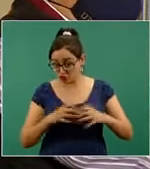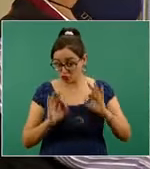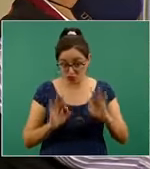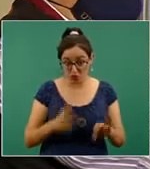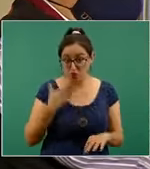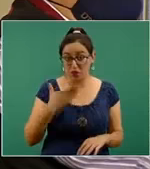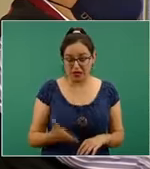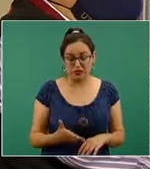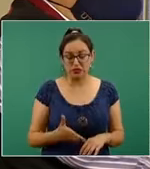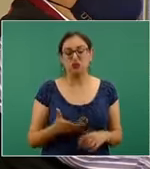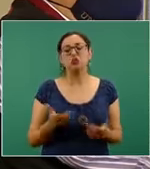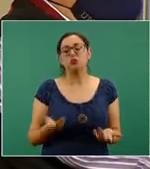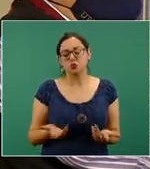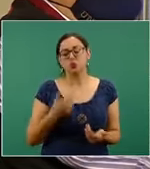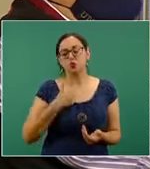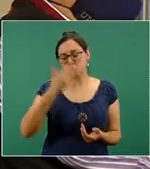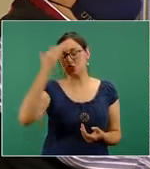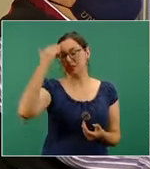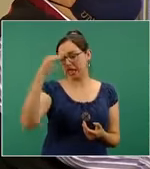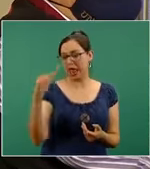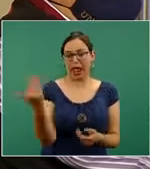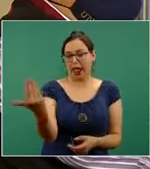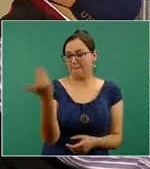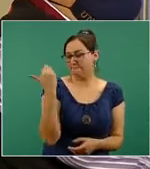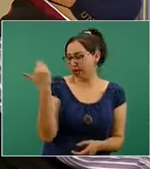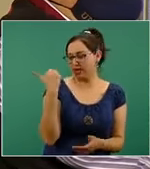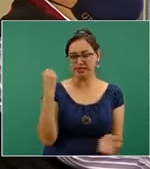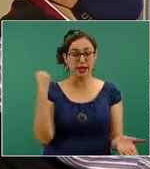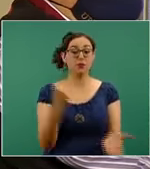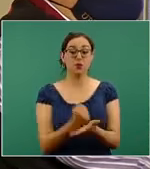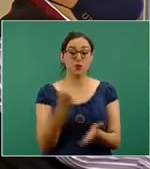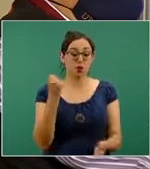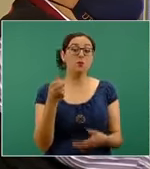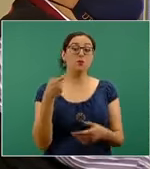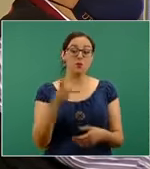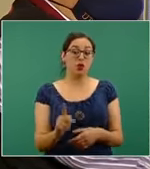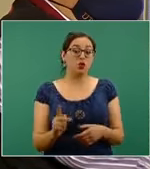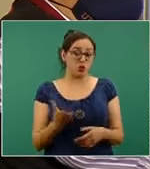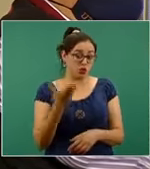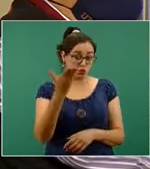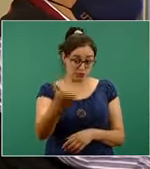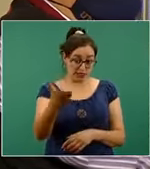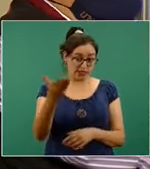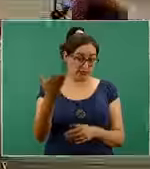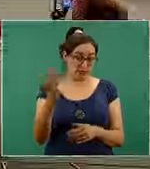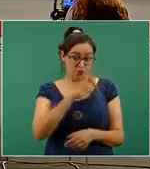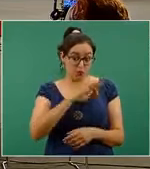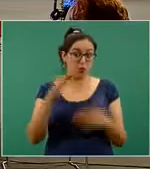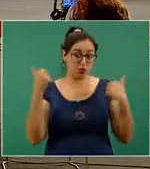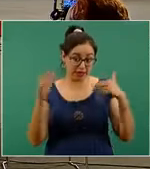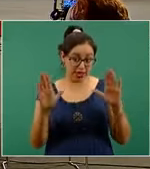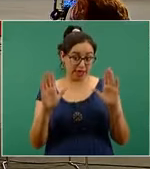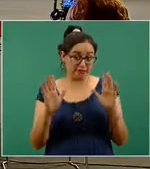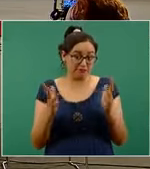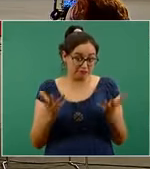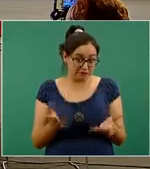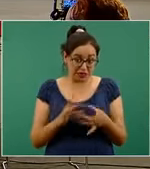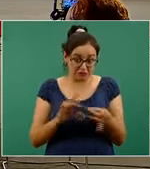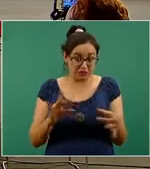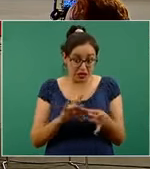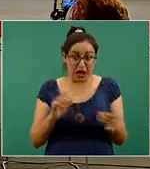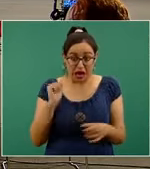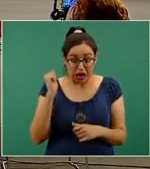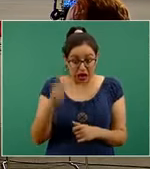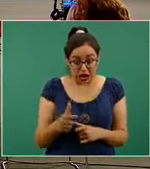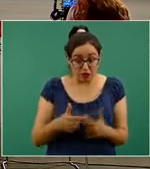tengan una primera fotografía de cómo ha estado funcionando este etiquetado. Gracias, doctor. Gracias. Gracias. Sí,